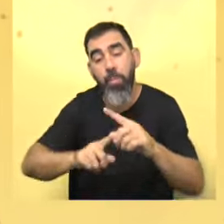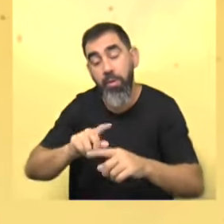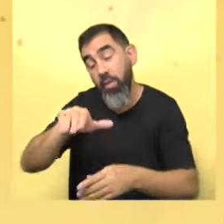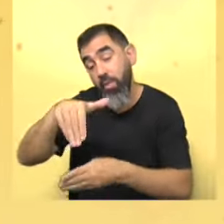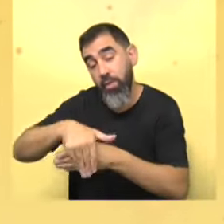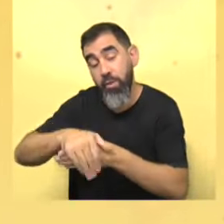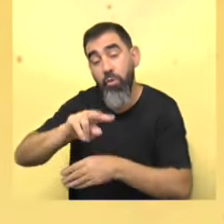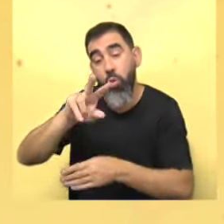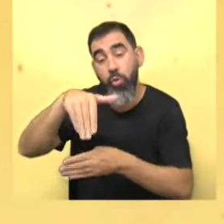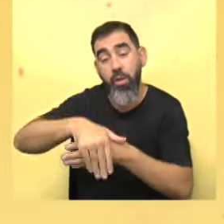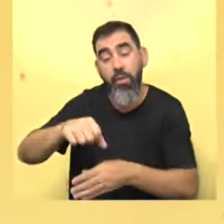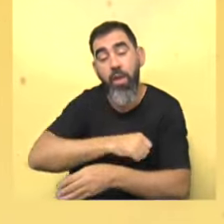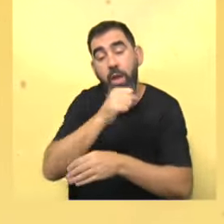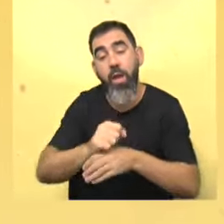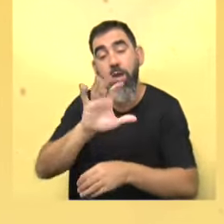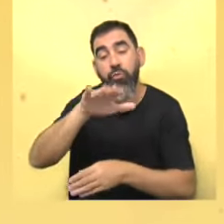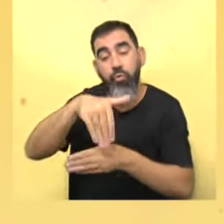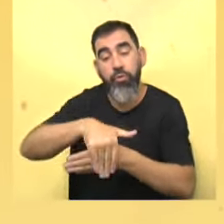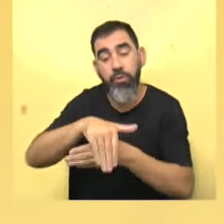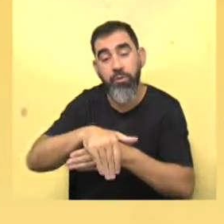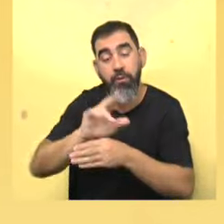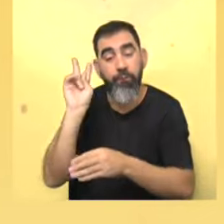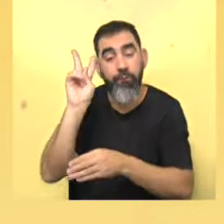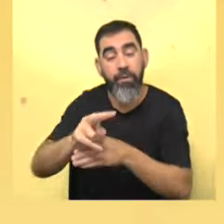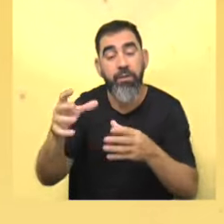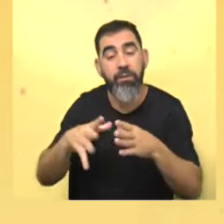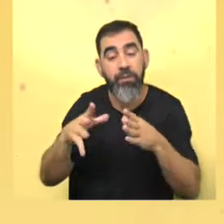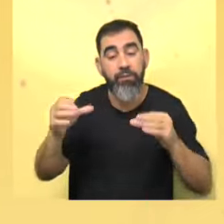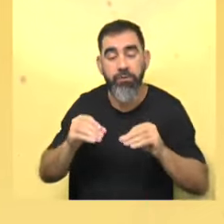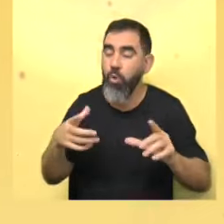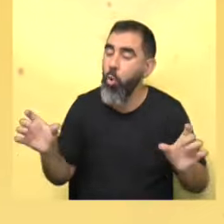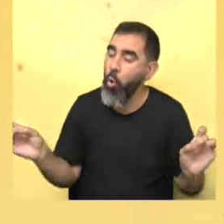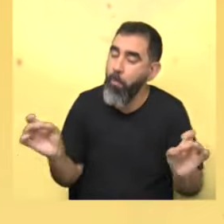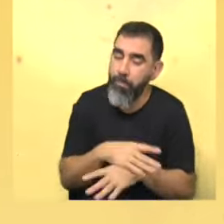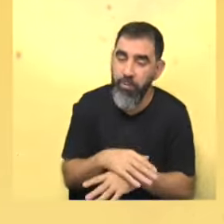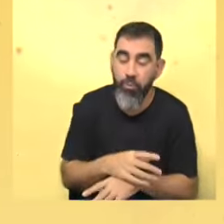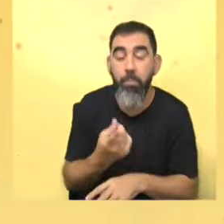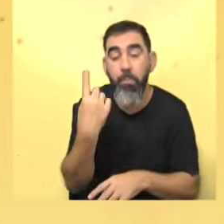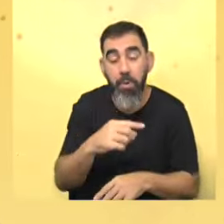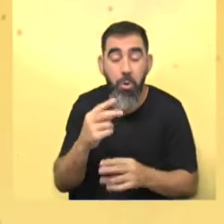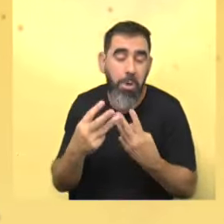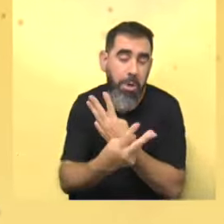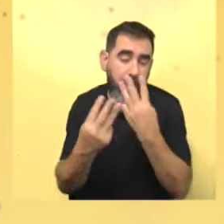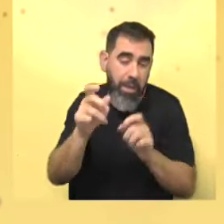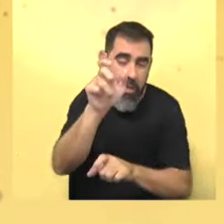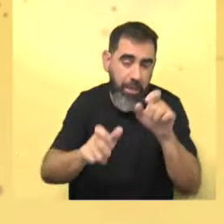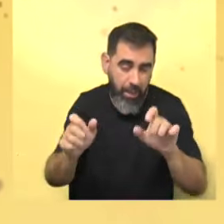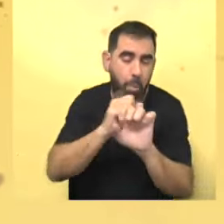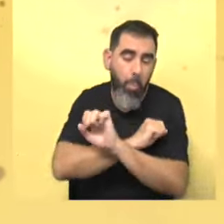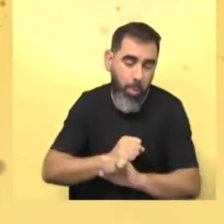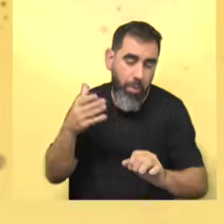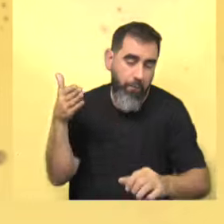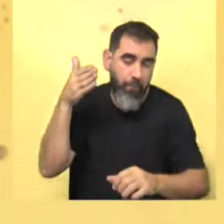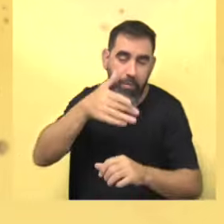tarde de 14 a 17. Los cupos para visitas escolares ya están cubiertos, pero para el público en general no es